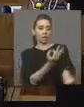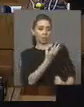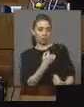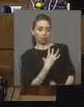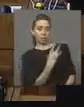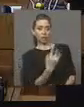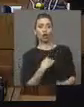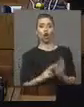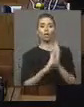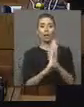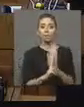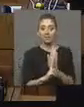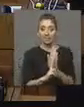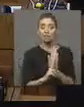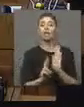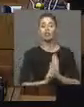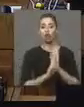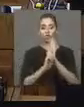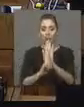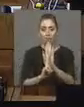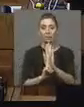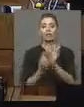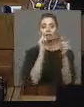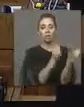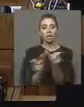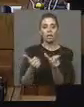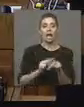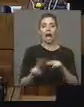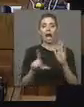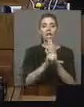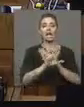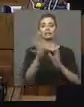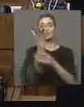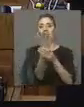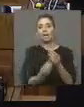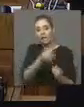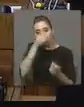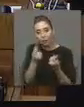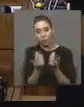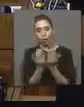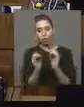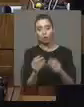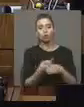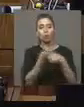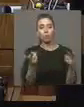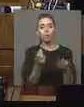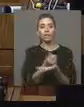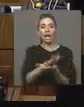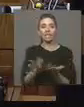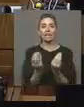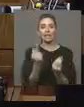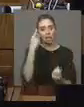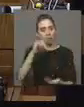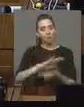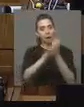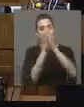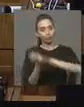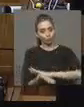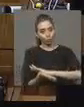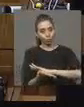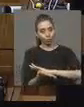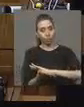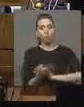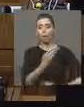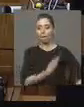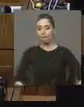representante, fue para que represente, fiscalice y elegirle hasta que no haya lucro en educación. Y para que esta sea pública, gratuita y de calidad para todos. Así que,